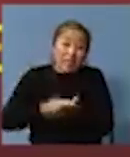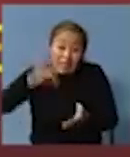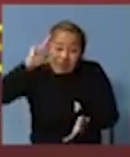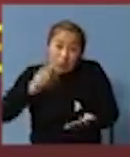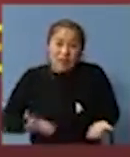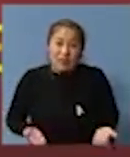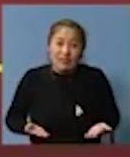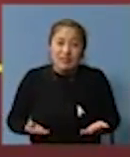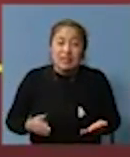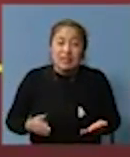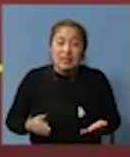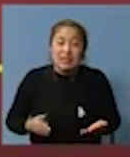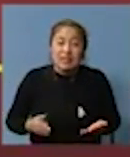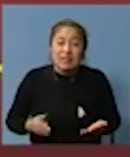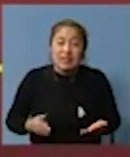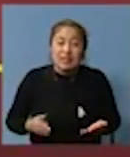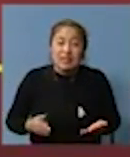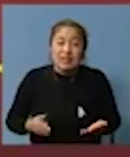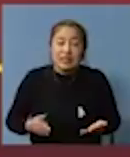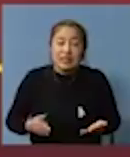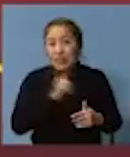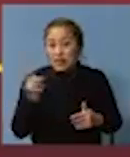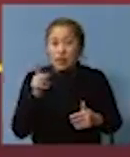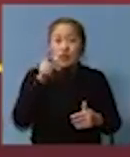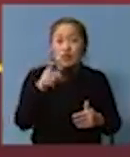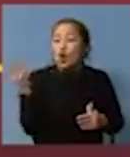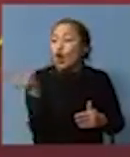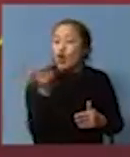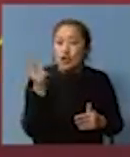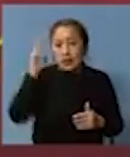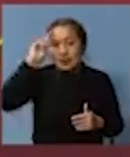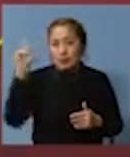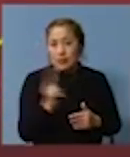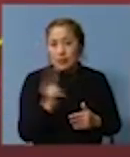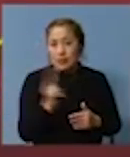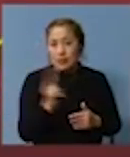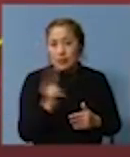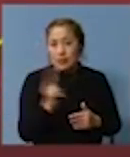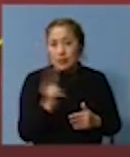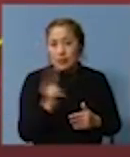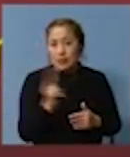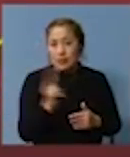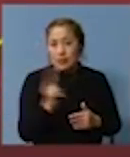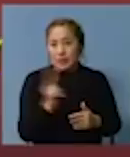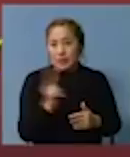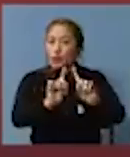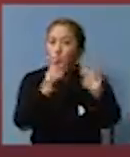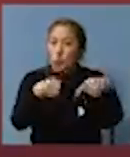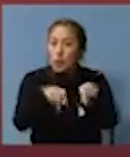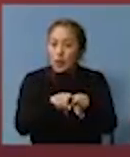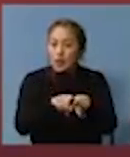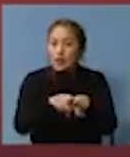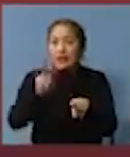respetar eso a ella. Si es lo que voy a hacer respetar, es lo de ella y lo del camionero. O sea, el camionero no le tocamos.